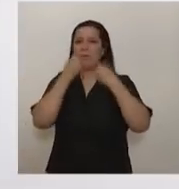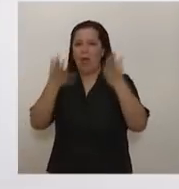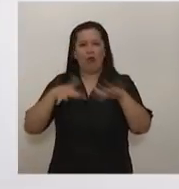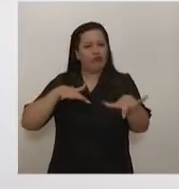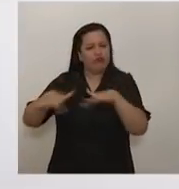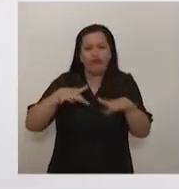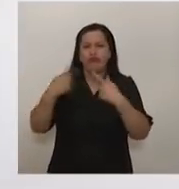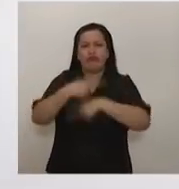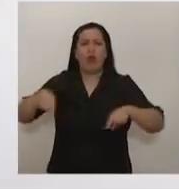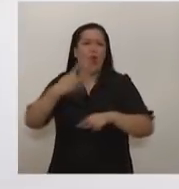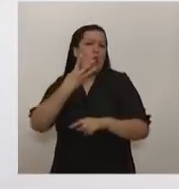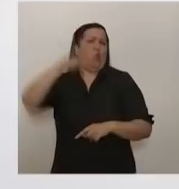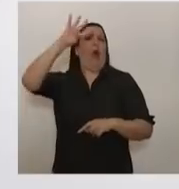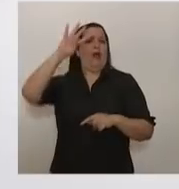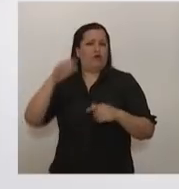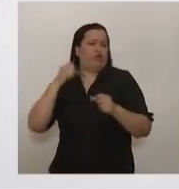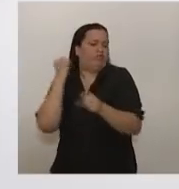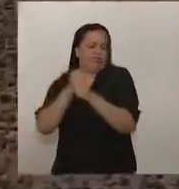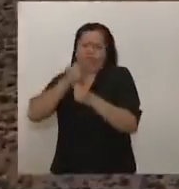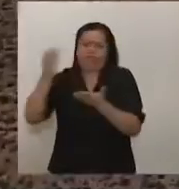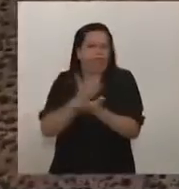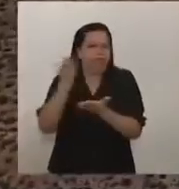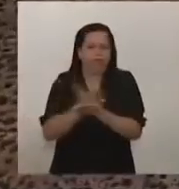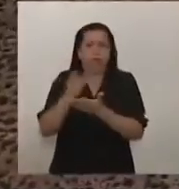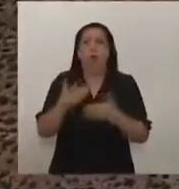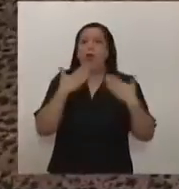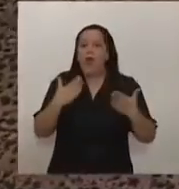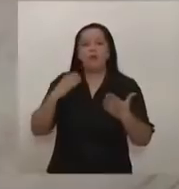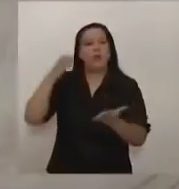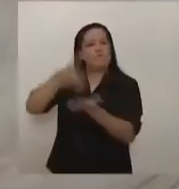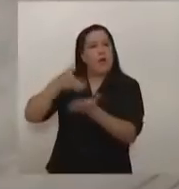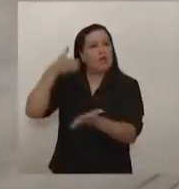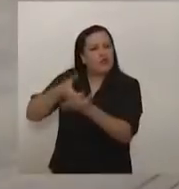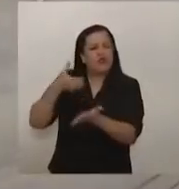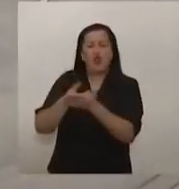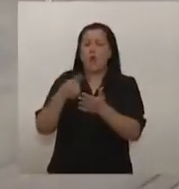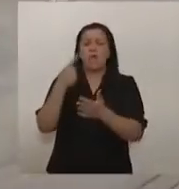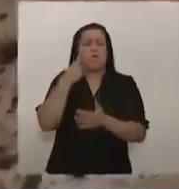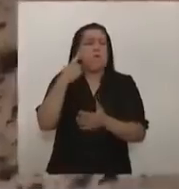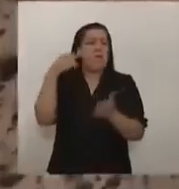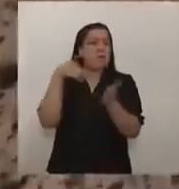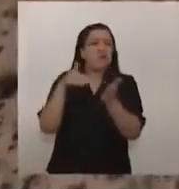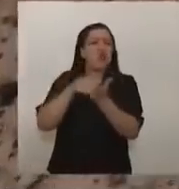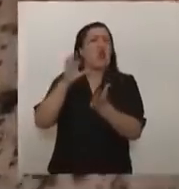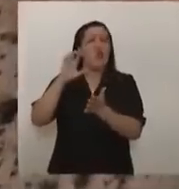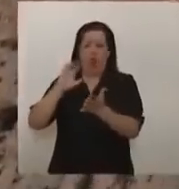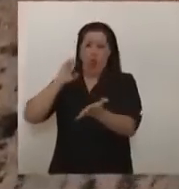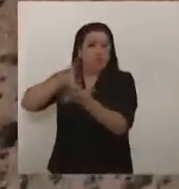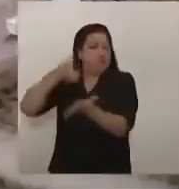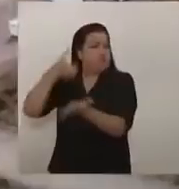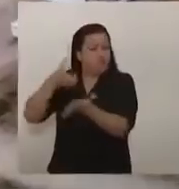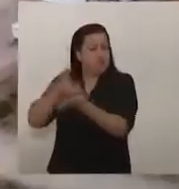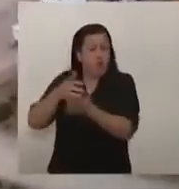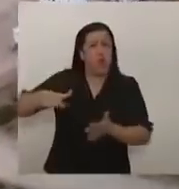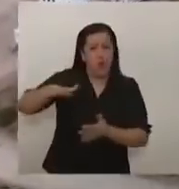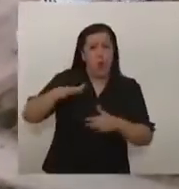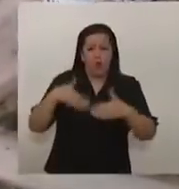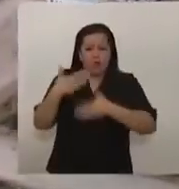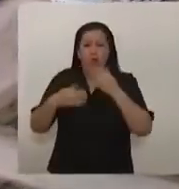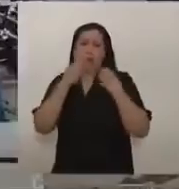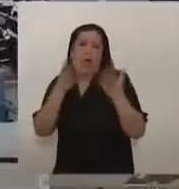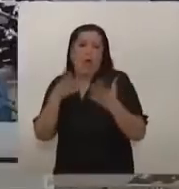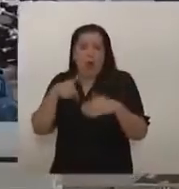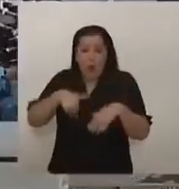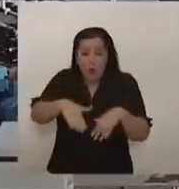Muerta se multiplicó por 4 en estos años, con inversiones por varios miles de millones de dólares, y la posibilidad cada vez